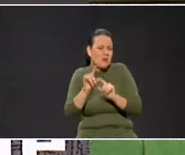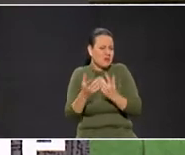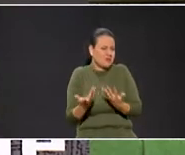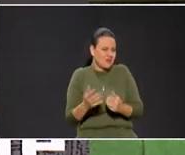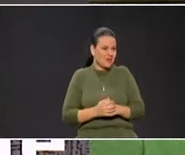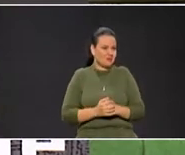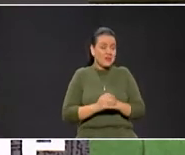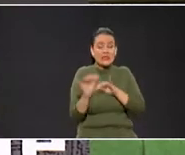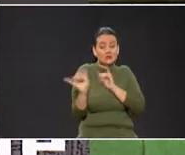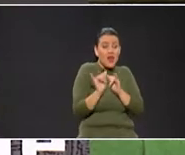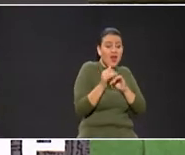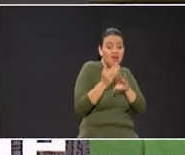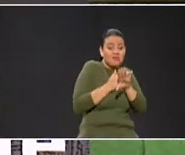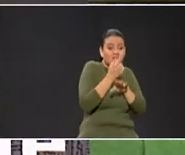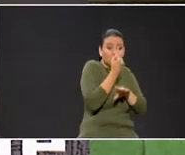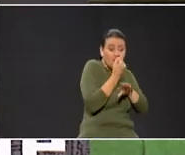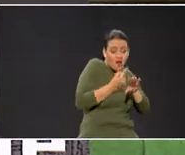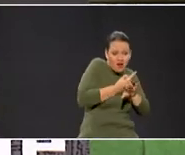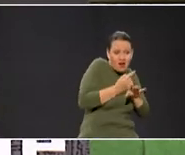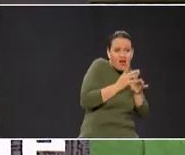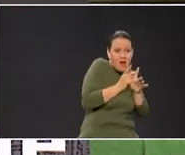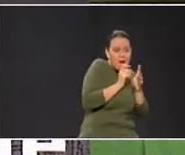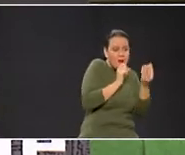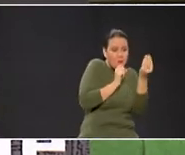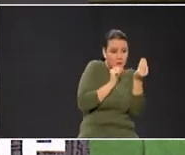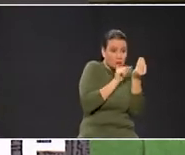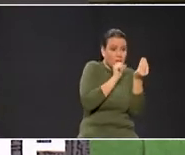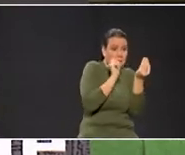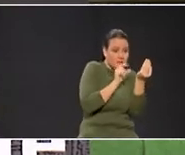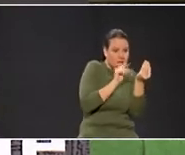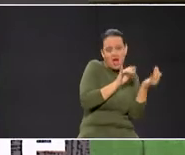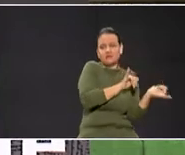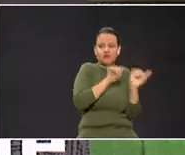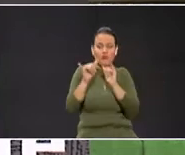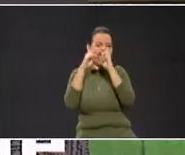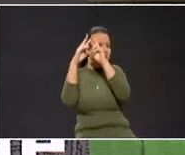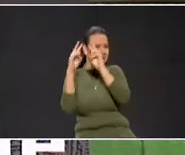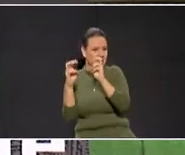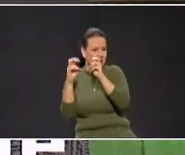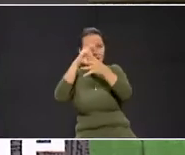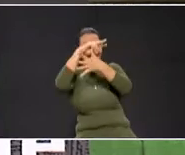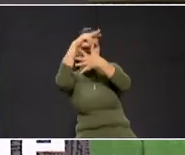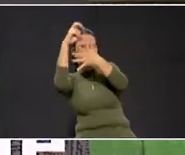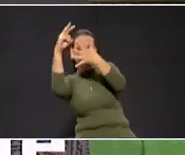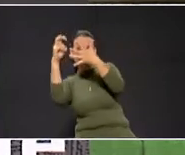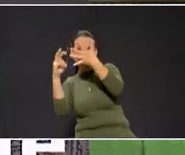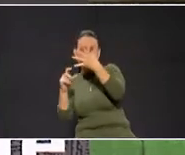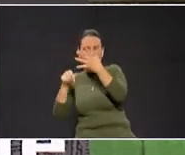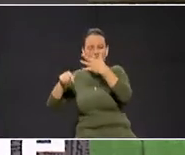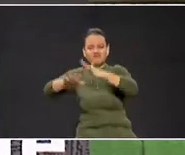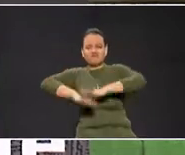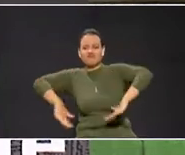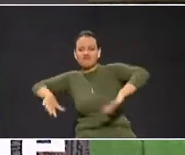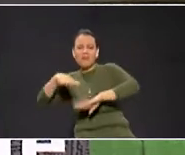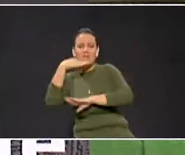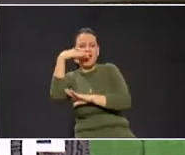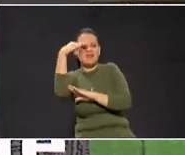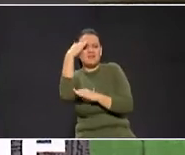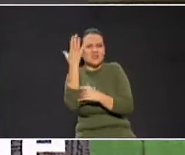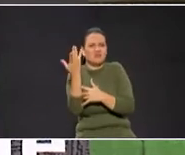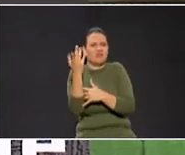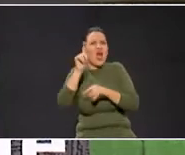transmisión básicamente consiste en preguntarles sobre los temas neurálgicos de la ciudad la misma pregunta para